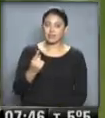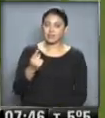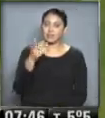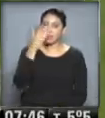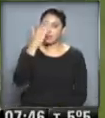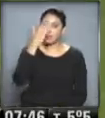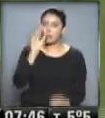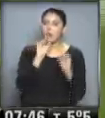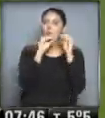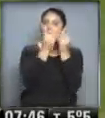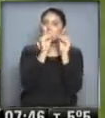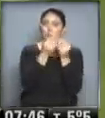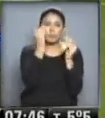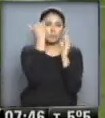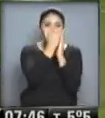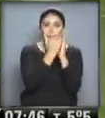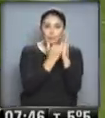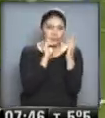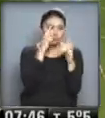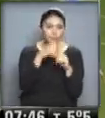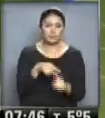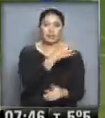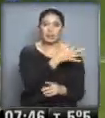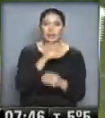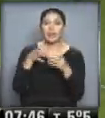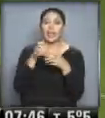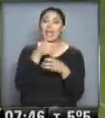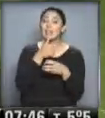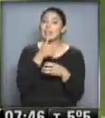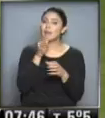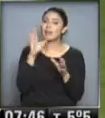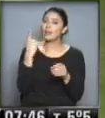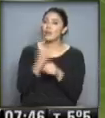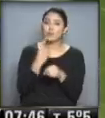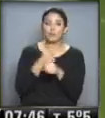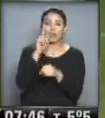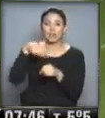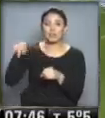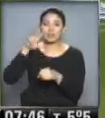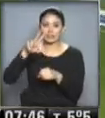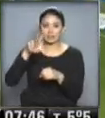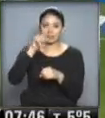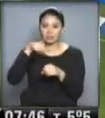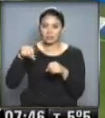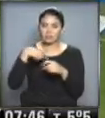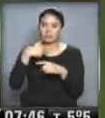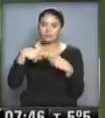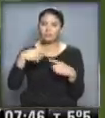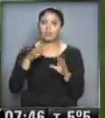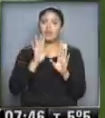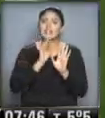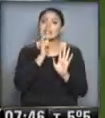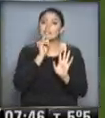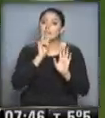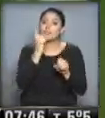se limpian los promedios de temporadas anteriores y Quilmes, que todavía no divide por las tres temporadas, por su